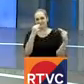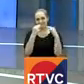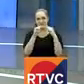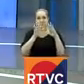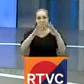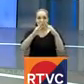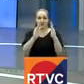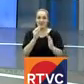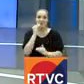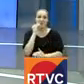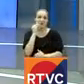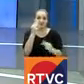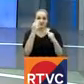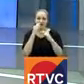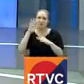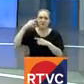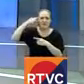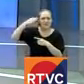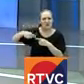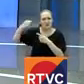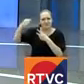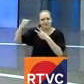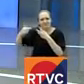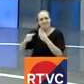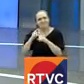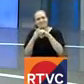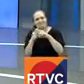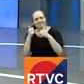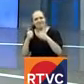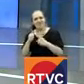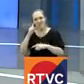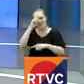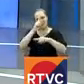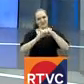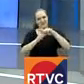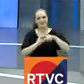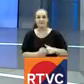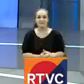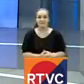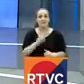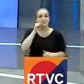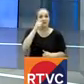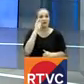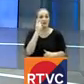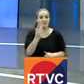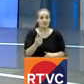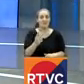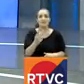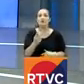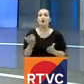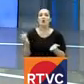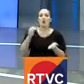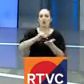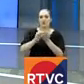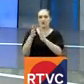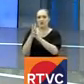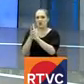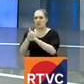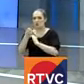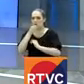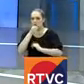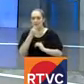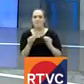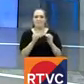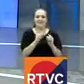sus hogares estas historias que nos inspiran y también nos llenan de optimismo. Nos vemos mañana con un nuevo boletín de noticias y el